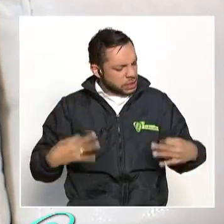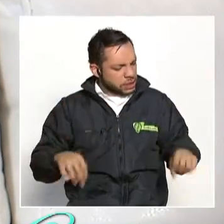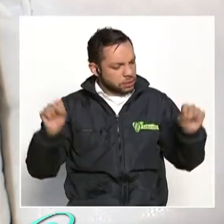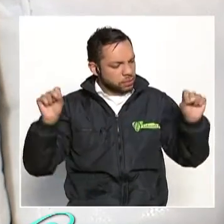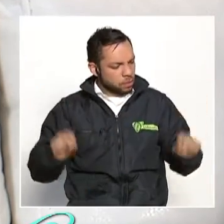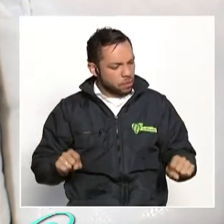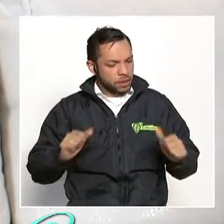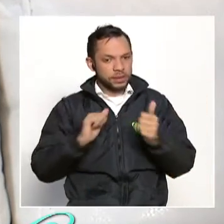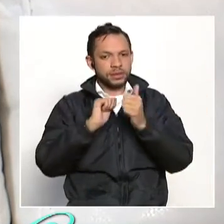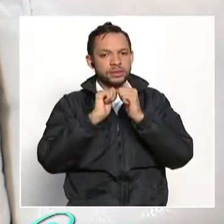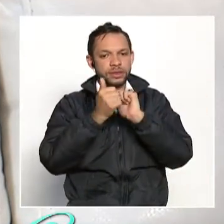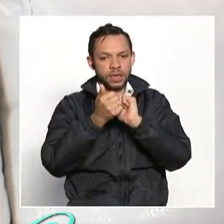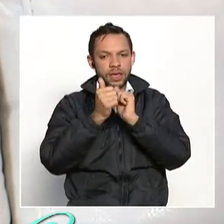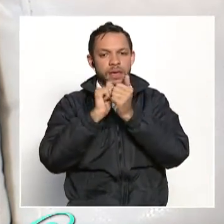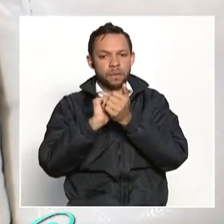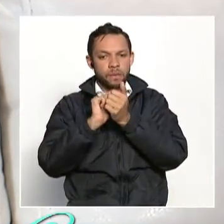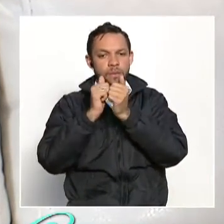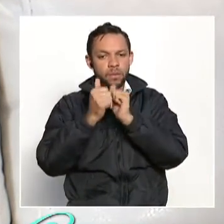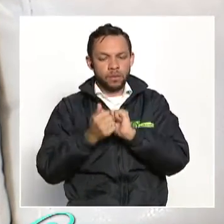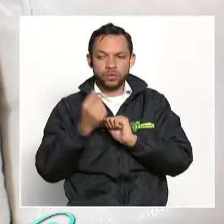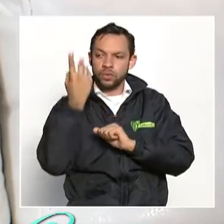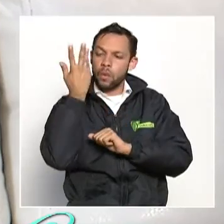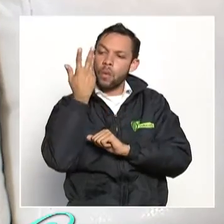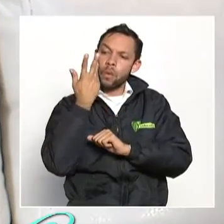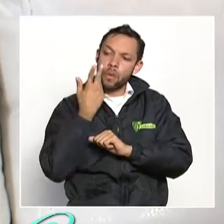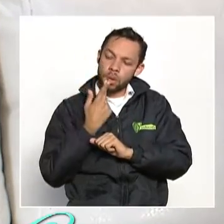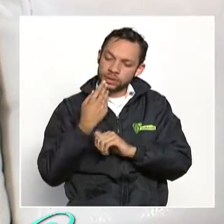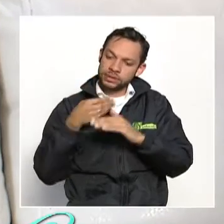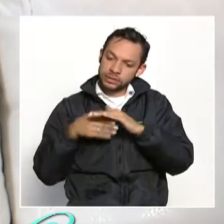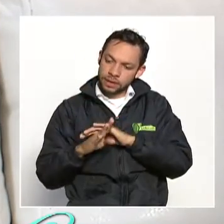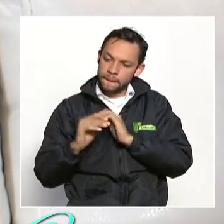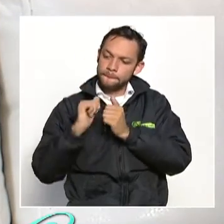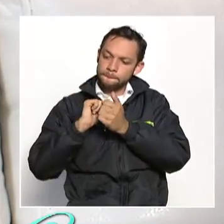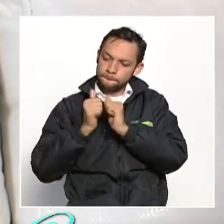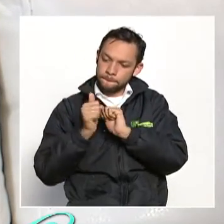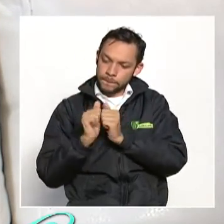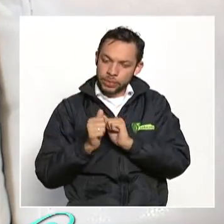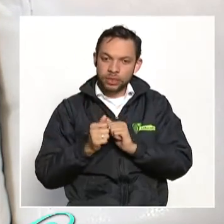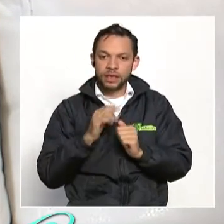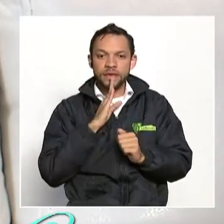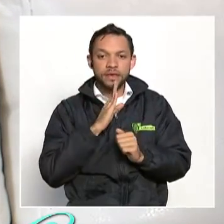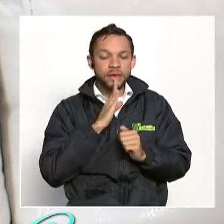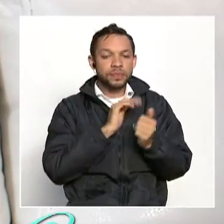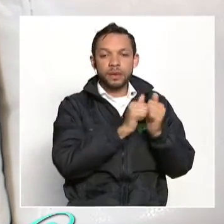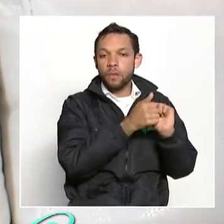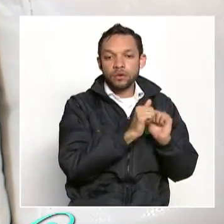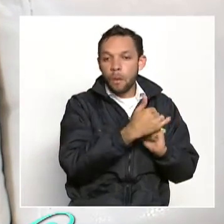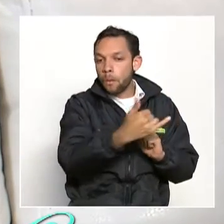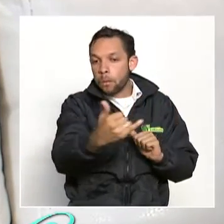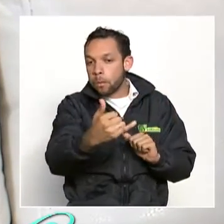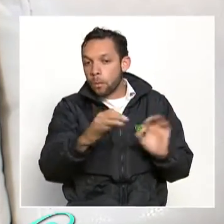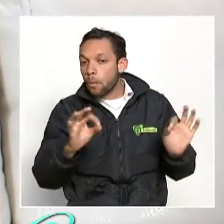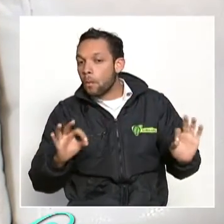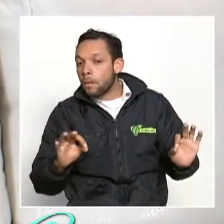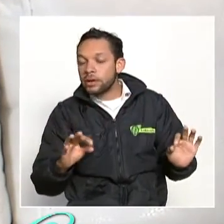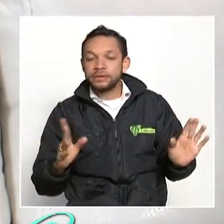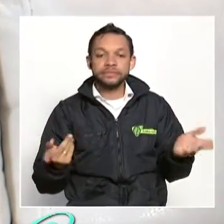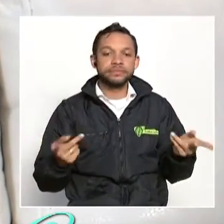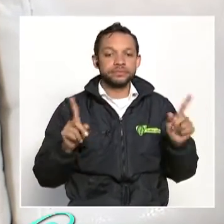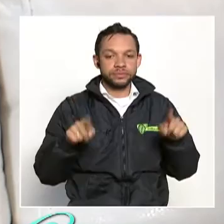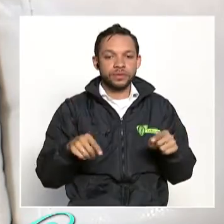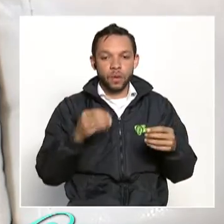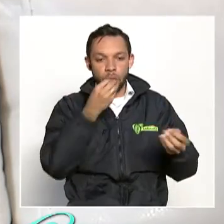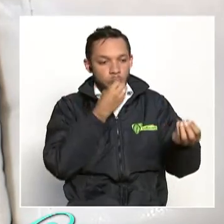Hacer ejercicio media hora al día, todos los días. Eso es muy fácil, pero a ver quién lo hace, ¿cierto? Comer